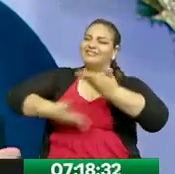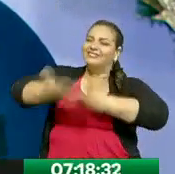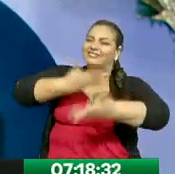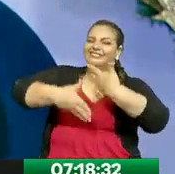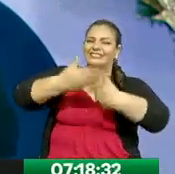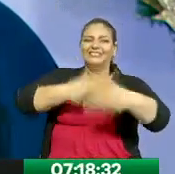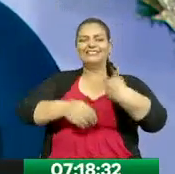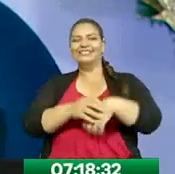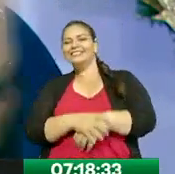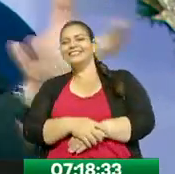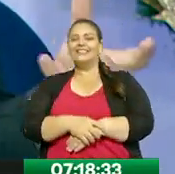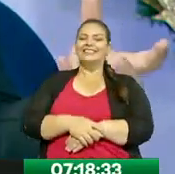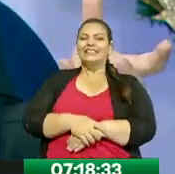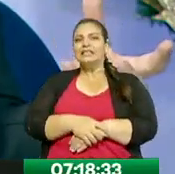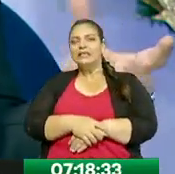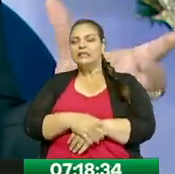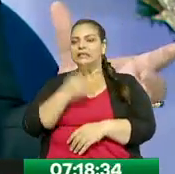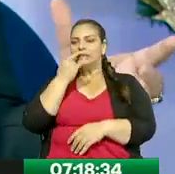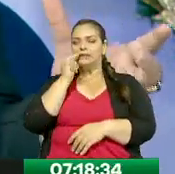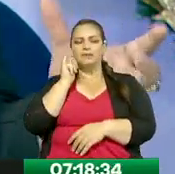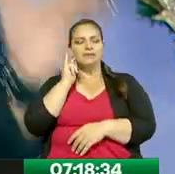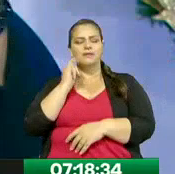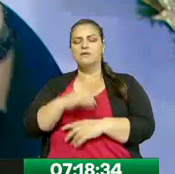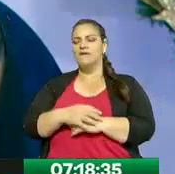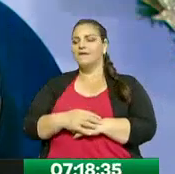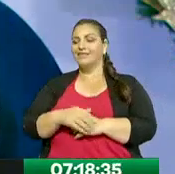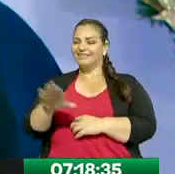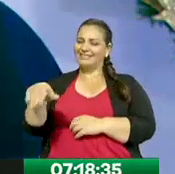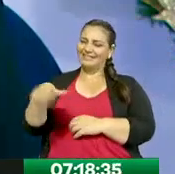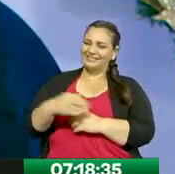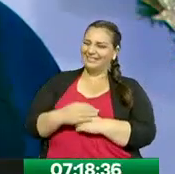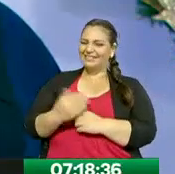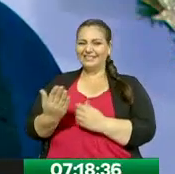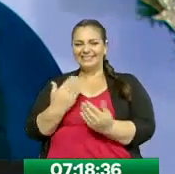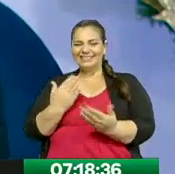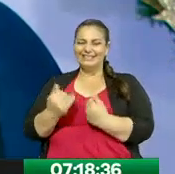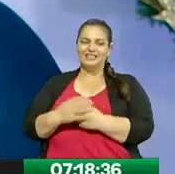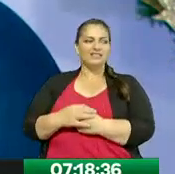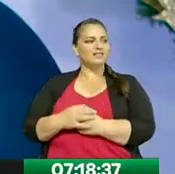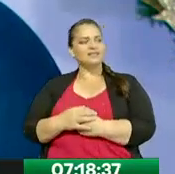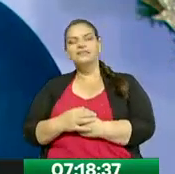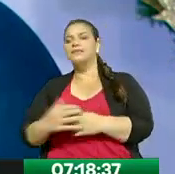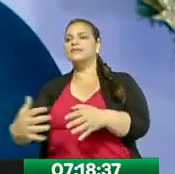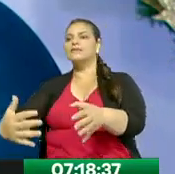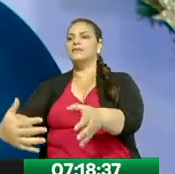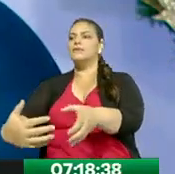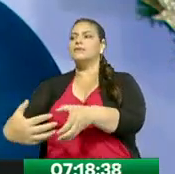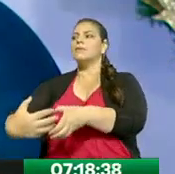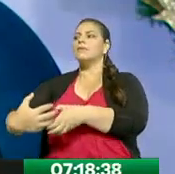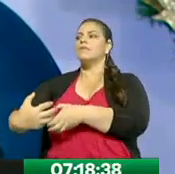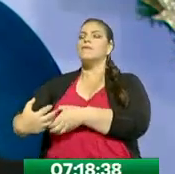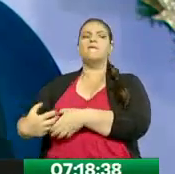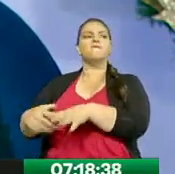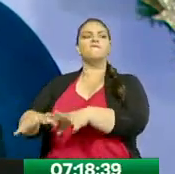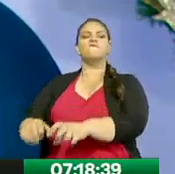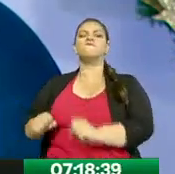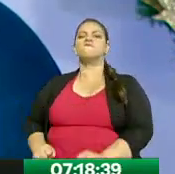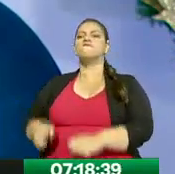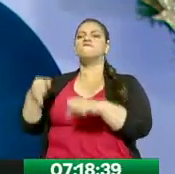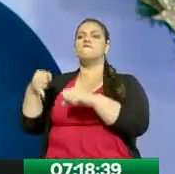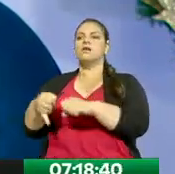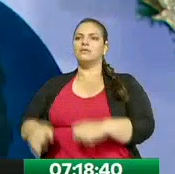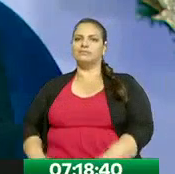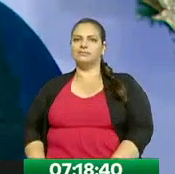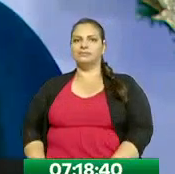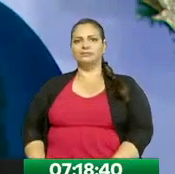cura. Eso es un importante consejo. Los padres creen que van a reconocer un abusador si lo ven. El abusador no tiene cara de